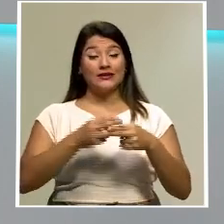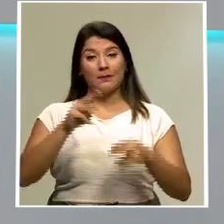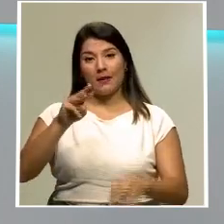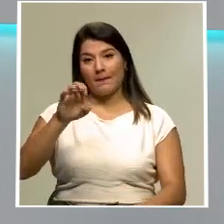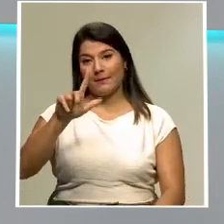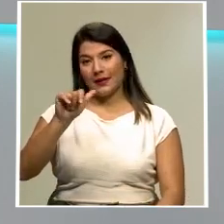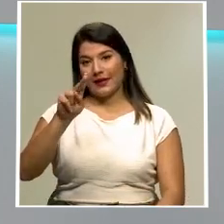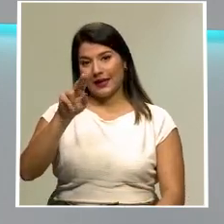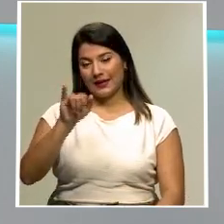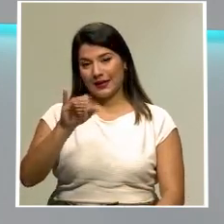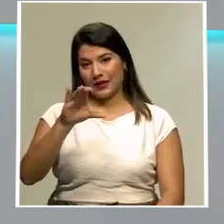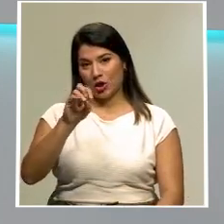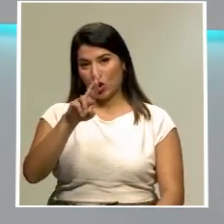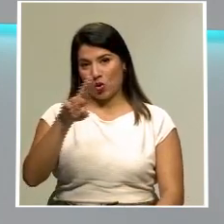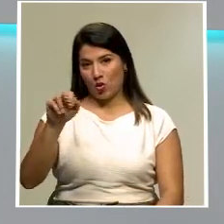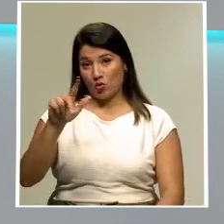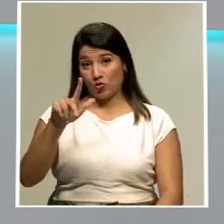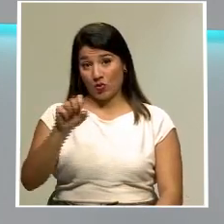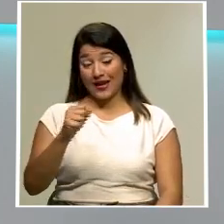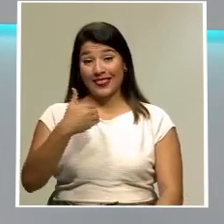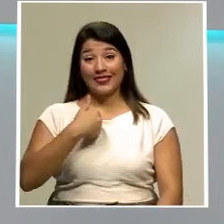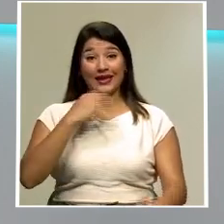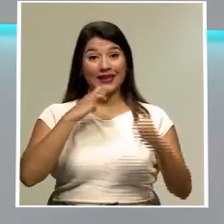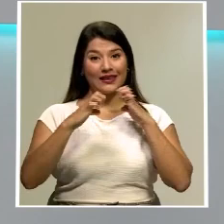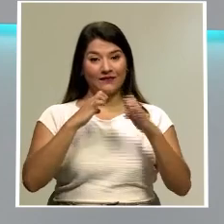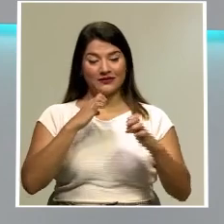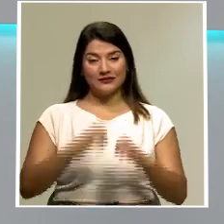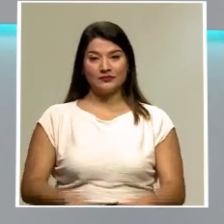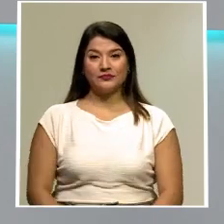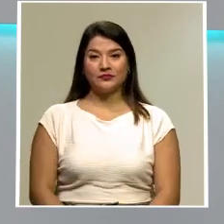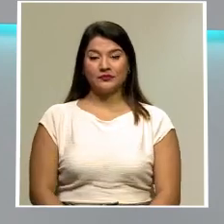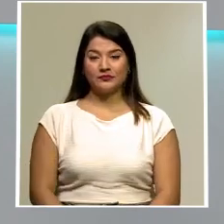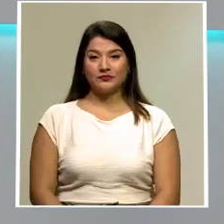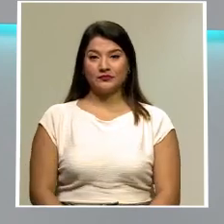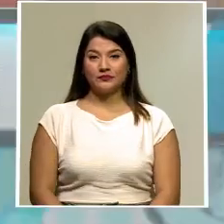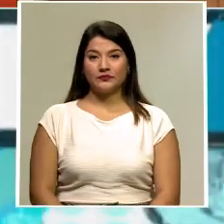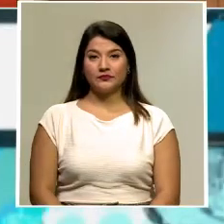entrevistó y nos trae la siguiente información.